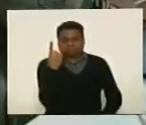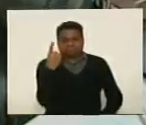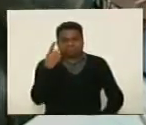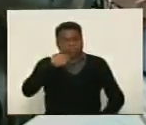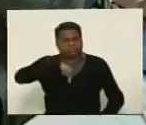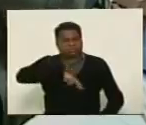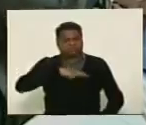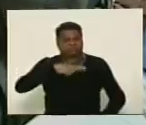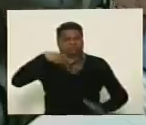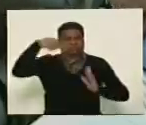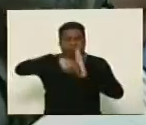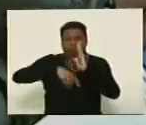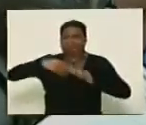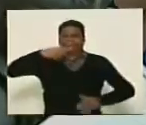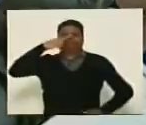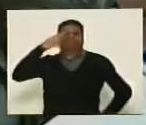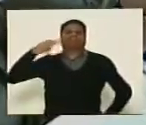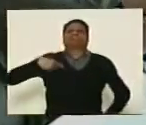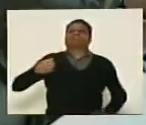profundamente orgullosos.